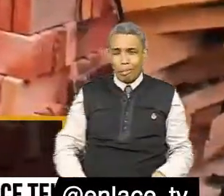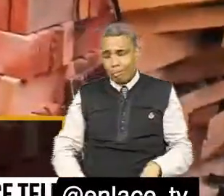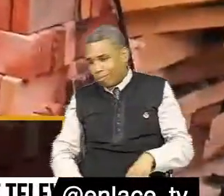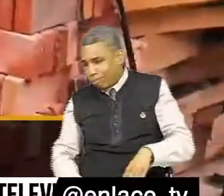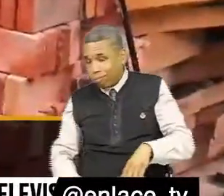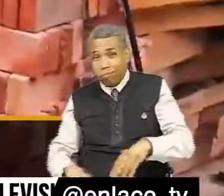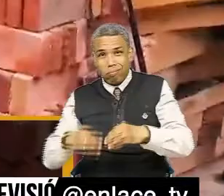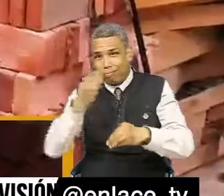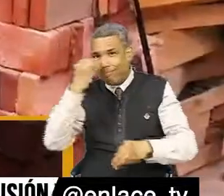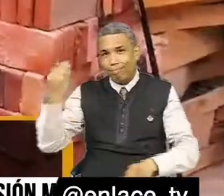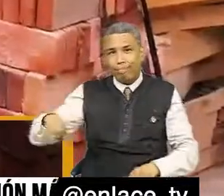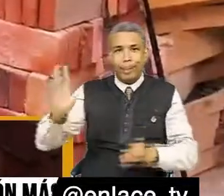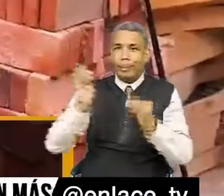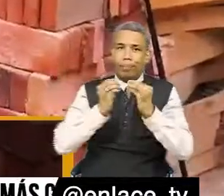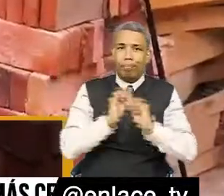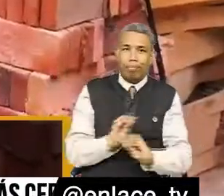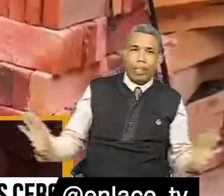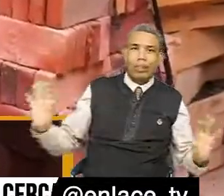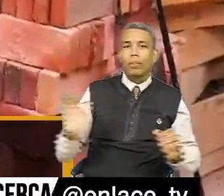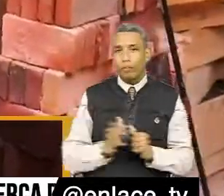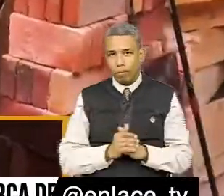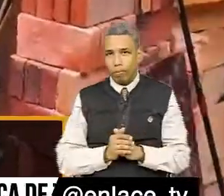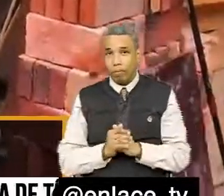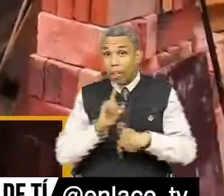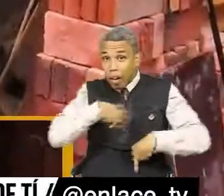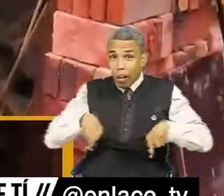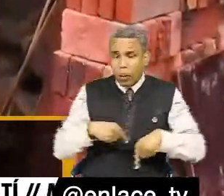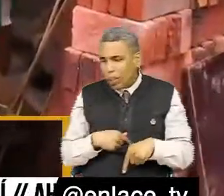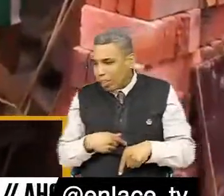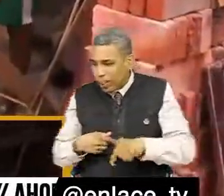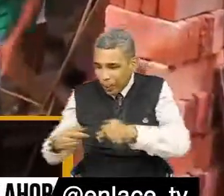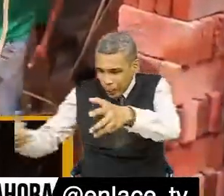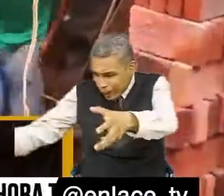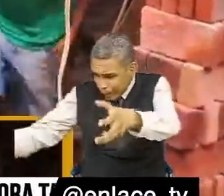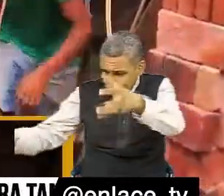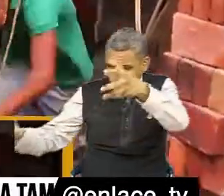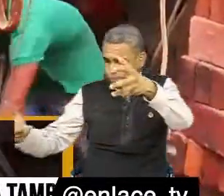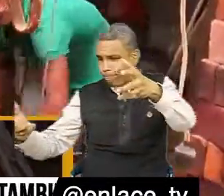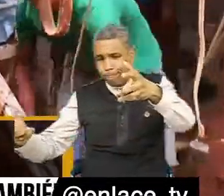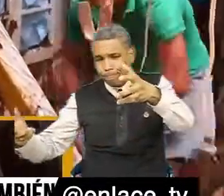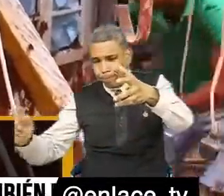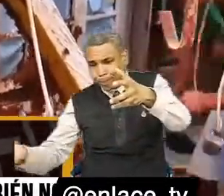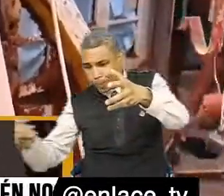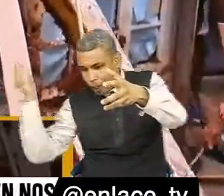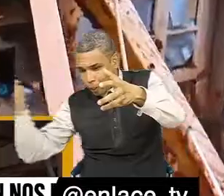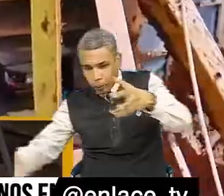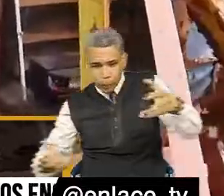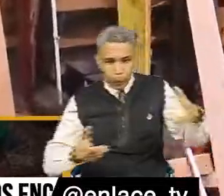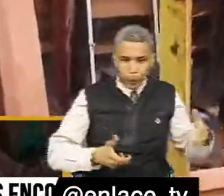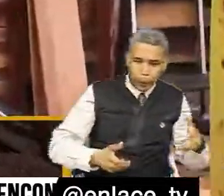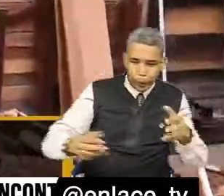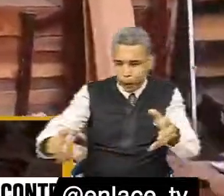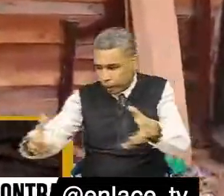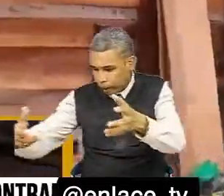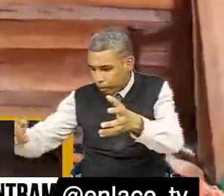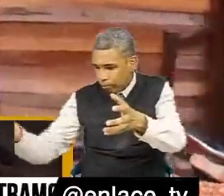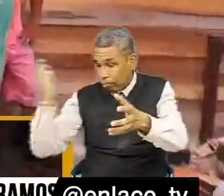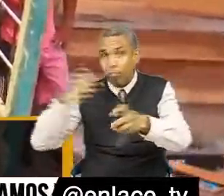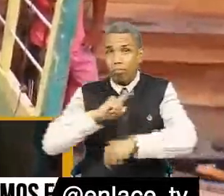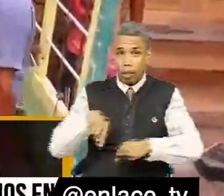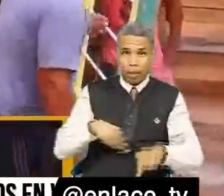para algo y tratar de evacuar lo poco que les queda pues algunos electrodomésticos también ropas y pues algunas camas que se encontraban aquí y